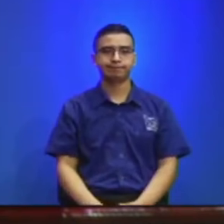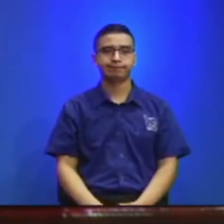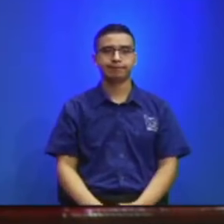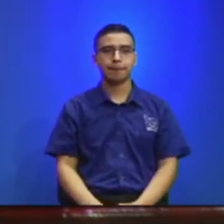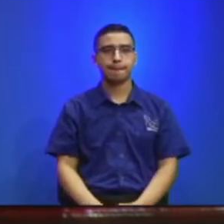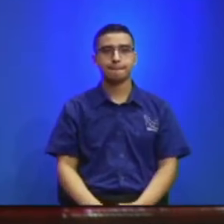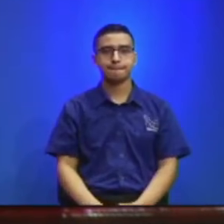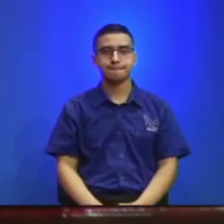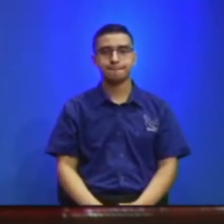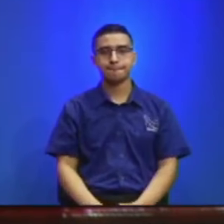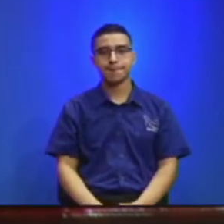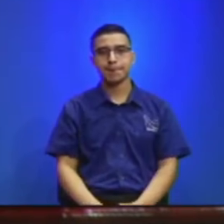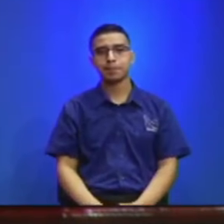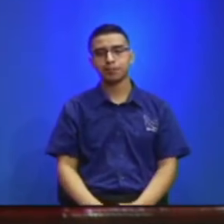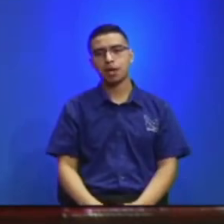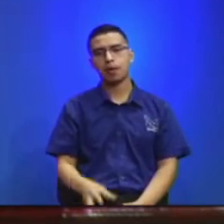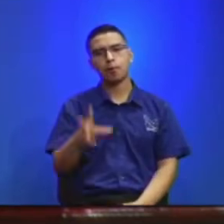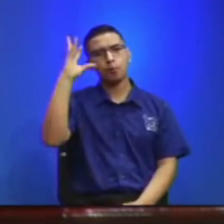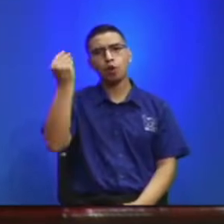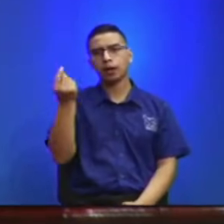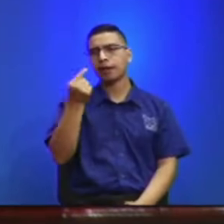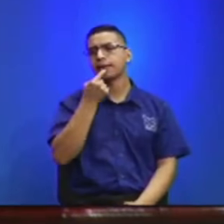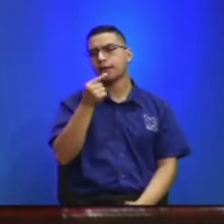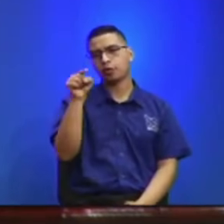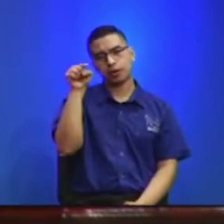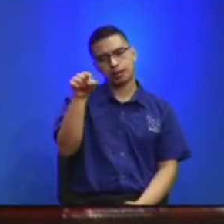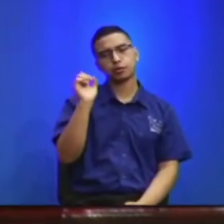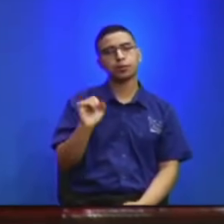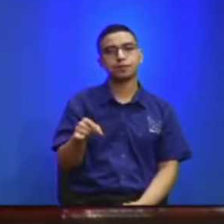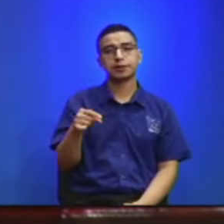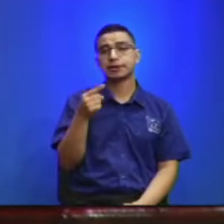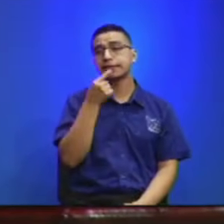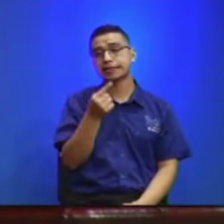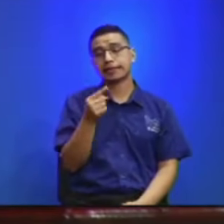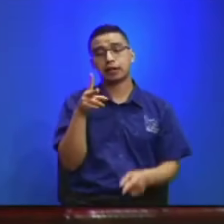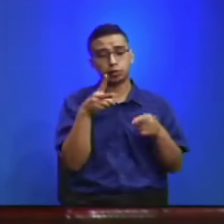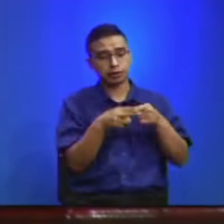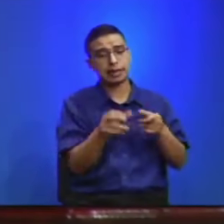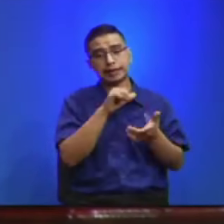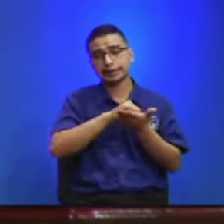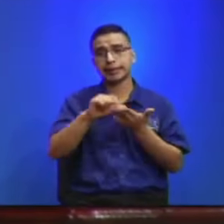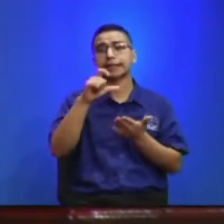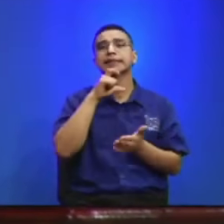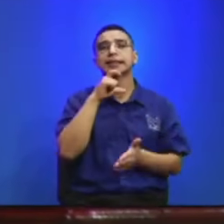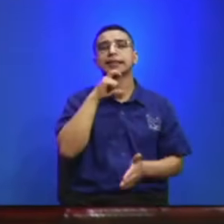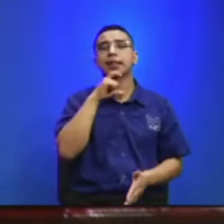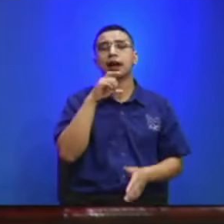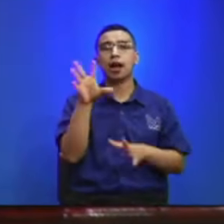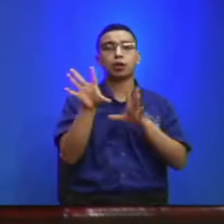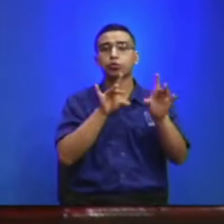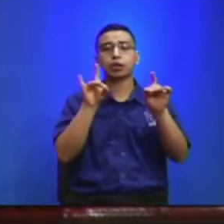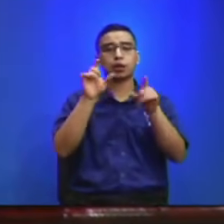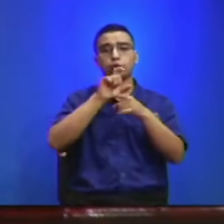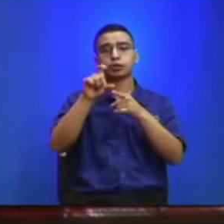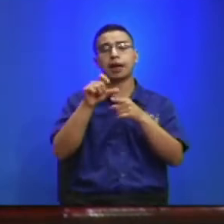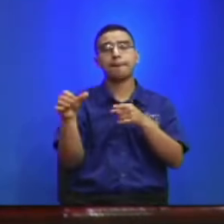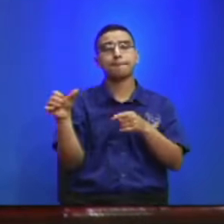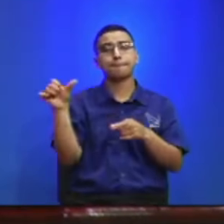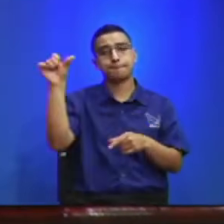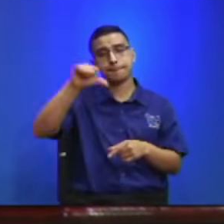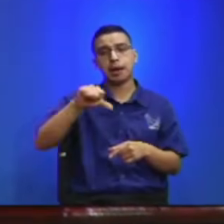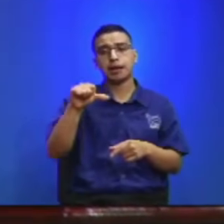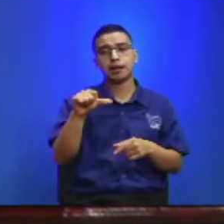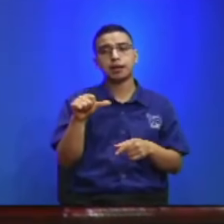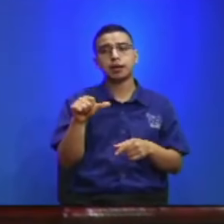porque digo que el corto que envíe corta miento porque al cortar en la santa cena alguna cosa mala impide que